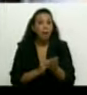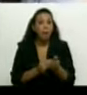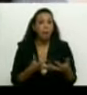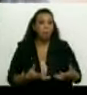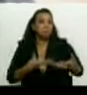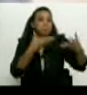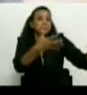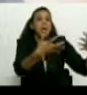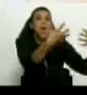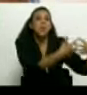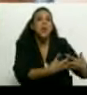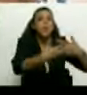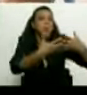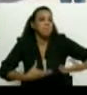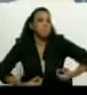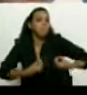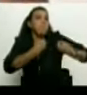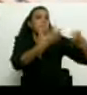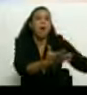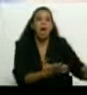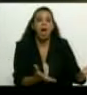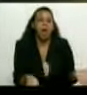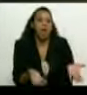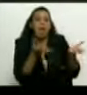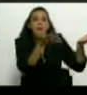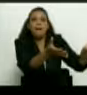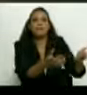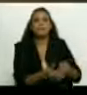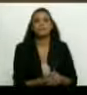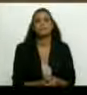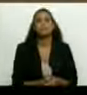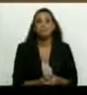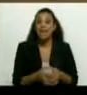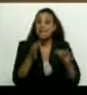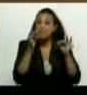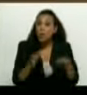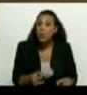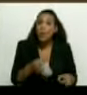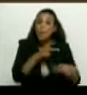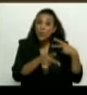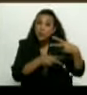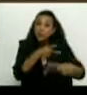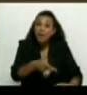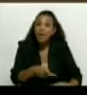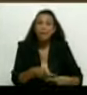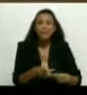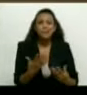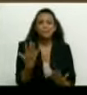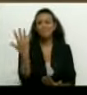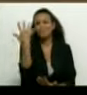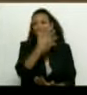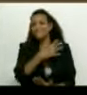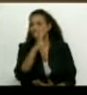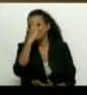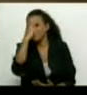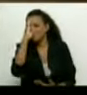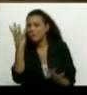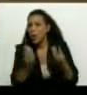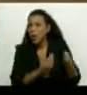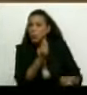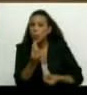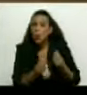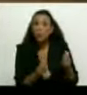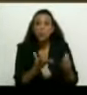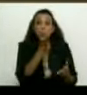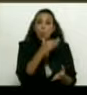americanos en bandeja de plata. Eso lo tenemos seguro, segurito. Aseguran que este proceso está lleno de irregularidades, al realizarse sin